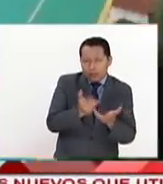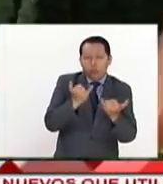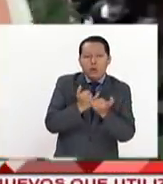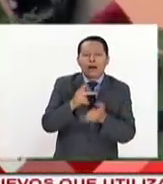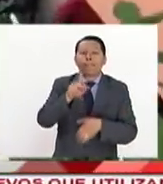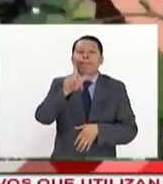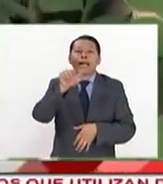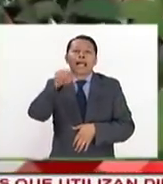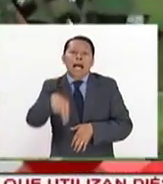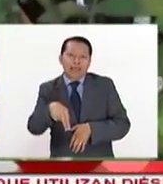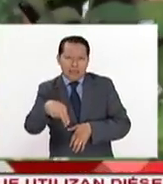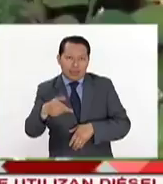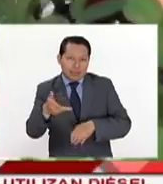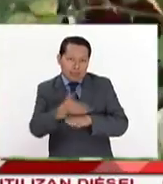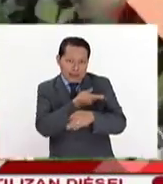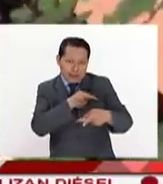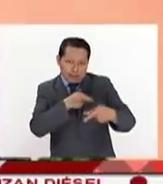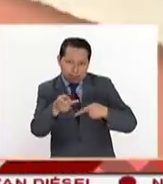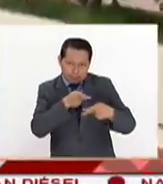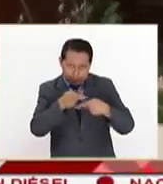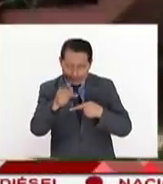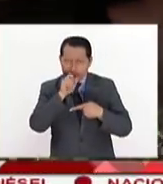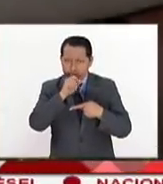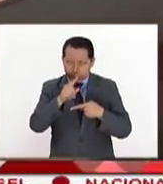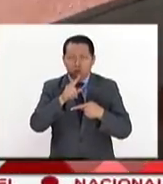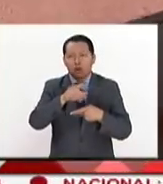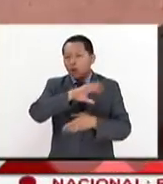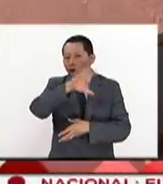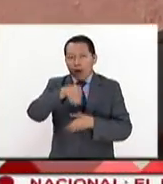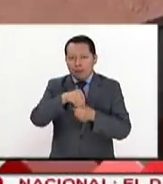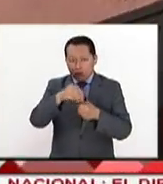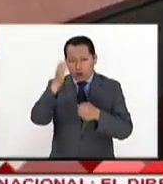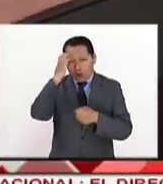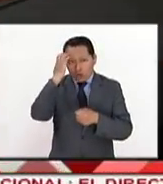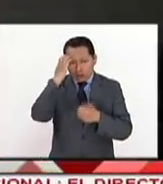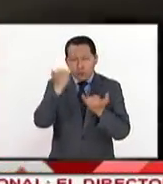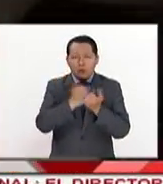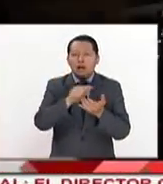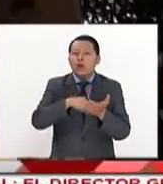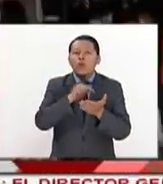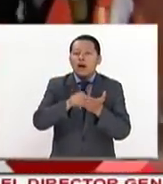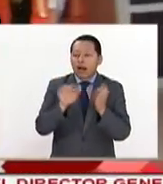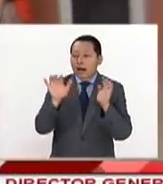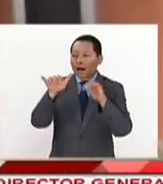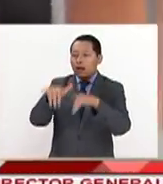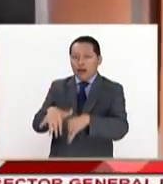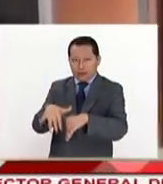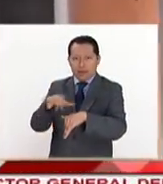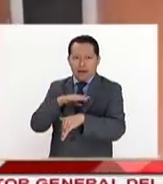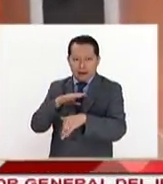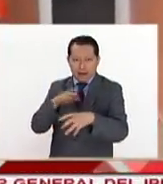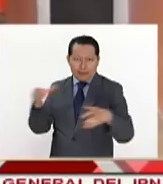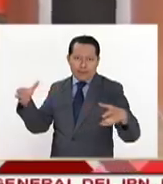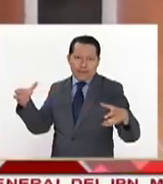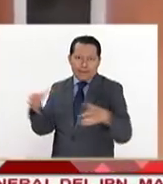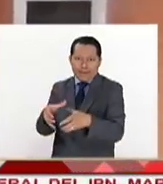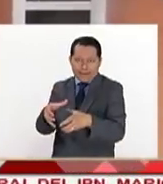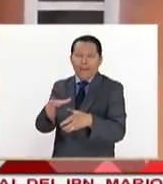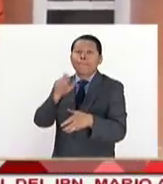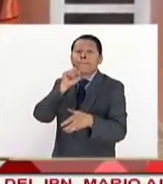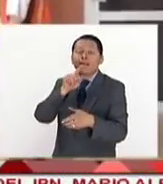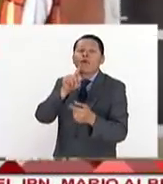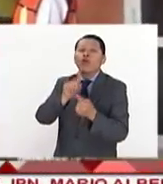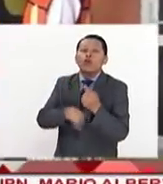protección civil, ejercitarlo y que todos lo conozcan, tener puntos de reunión en caso de situaciones críticas, a dónde vamos a